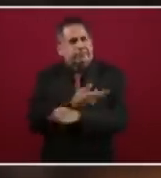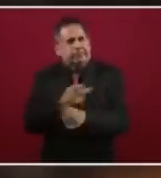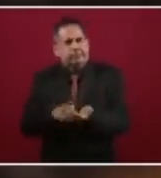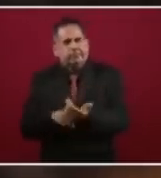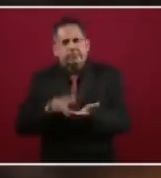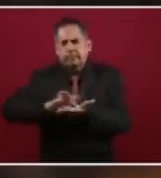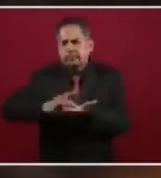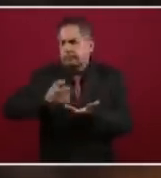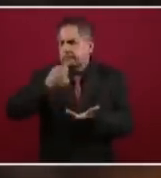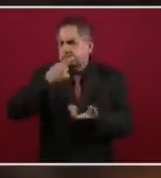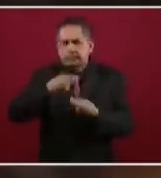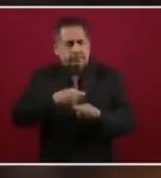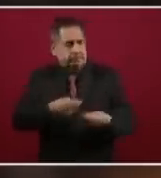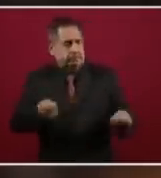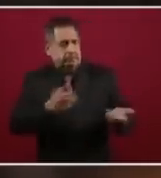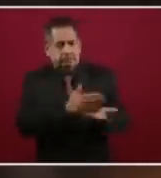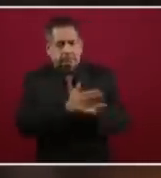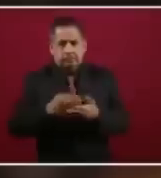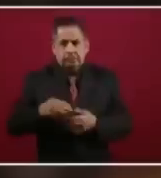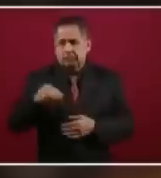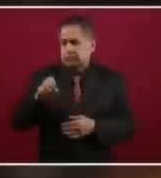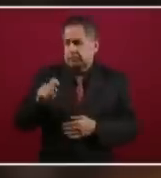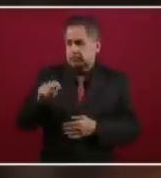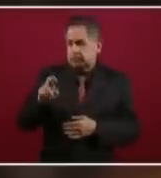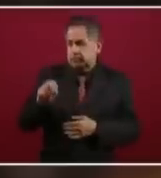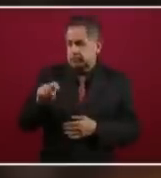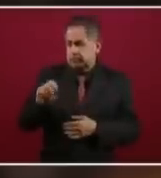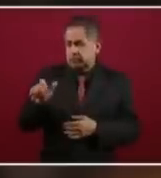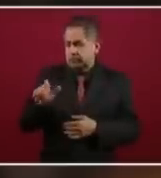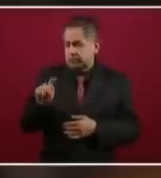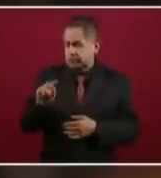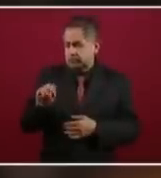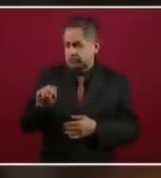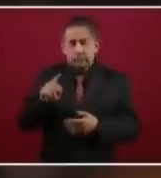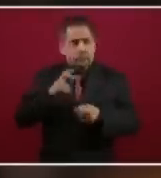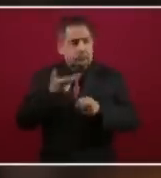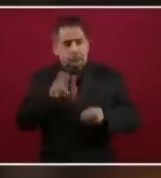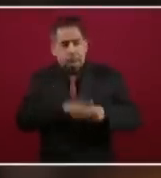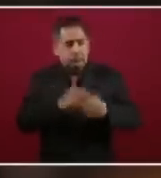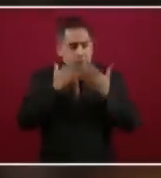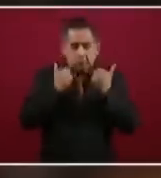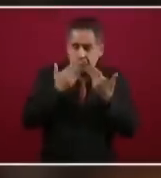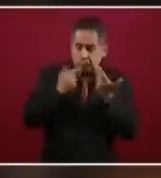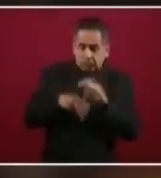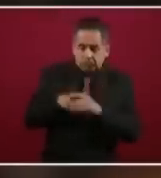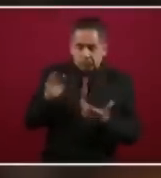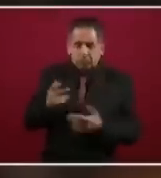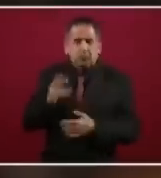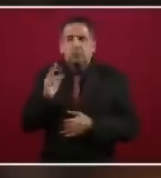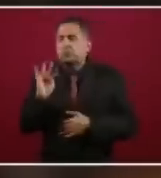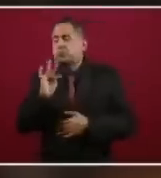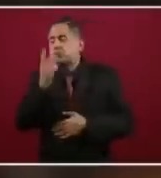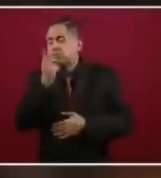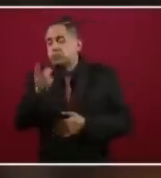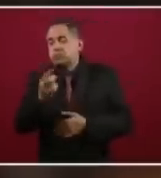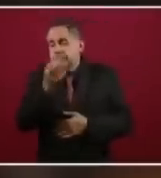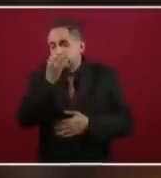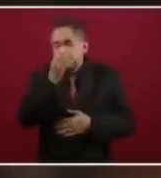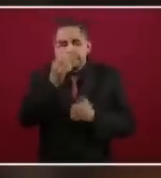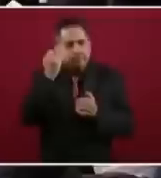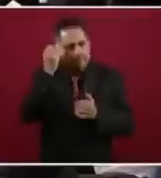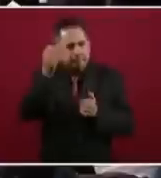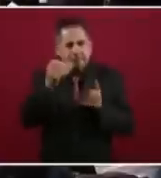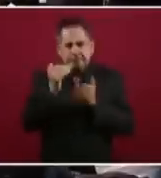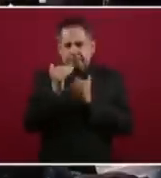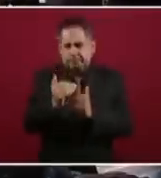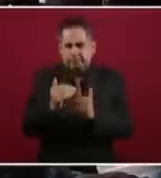distribución de medicamentos? Metotrexato, por ejemplo, que no está llegando a los hospitales, o que nos están diciendo que solamente hay para cierta temporada.